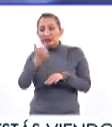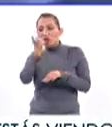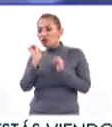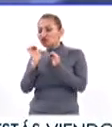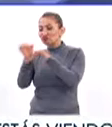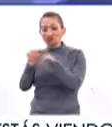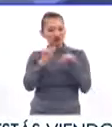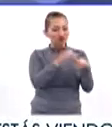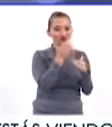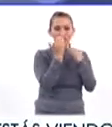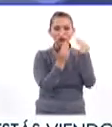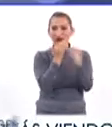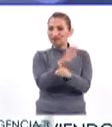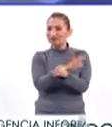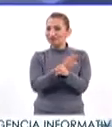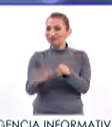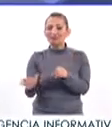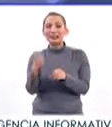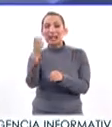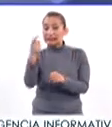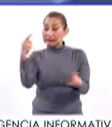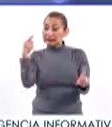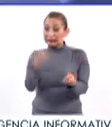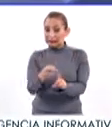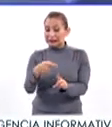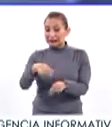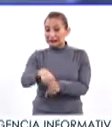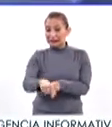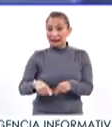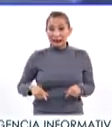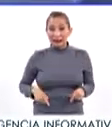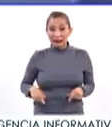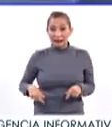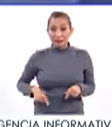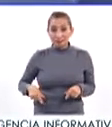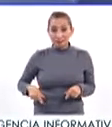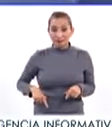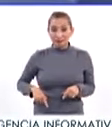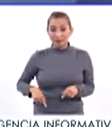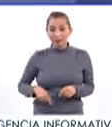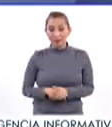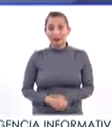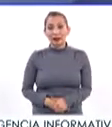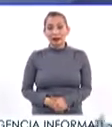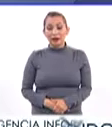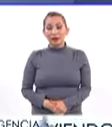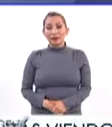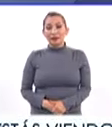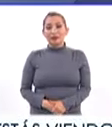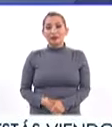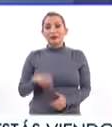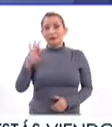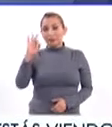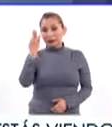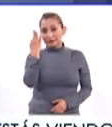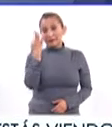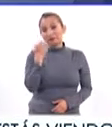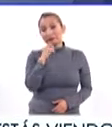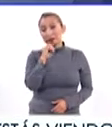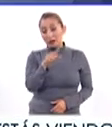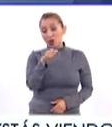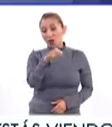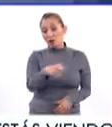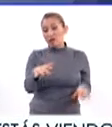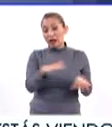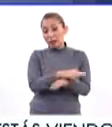de la educación superior total, que es uno de los principales objetivos de pues, la presente administración federal, incluso